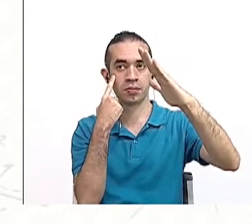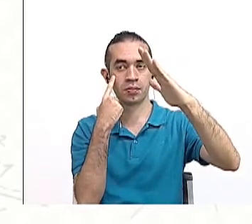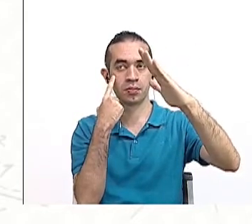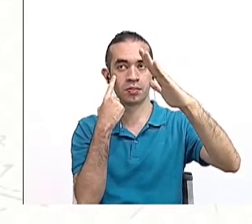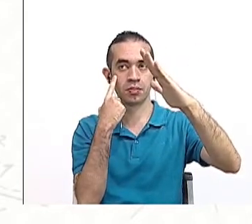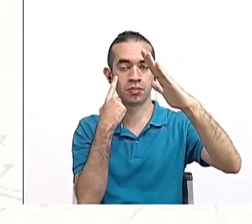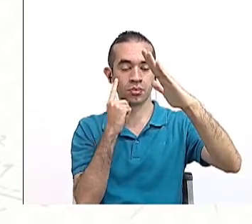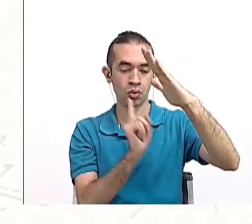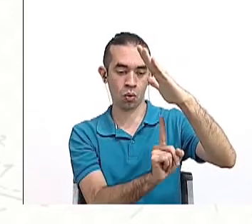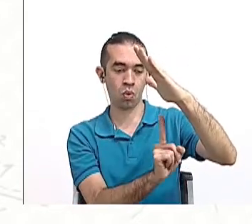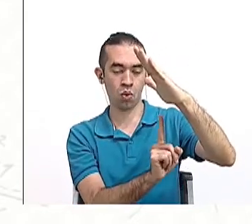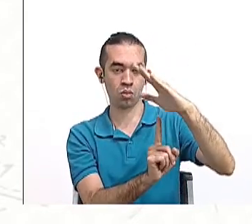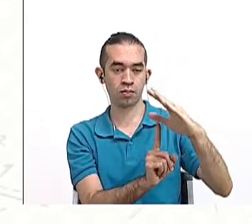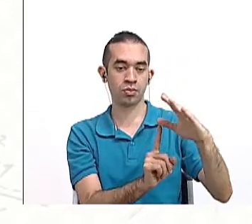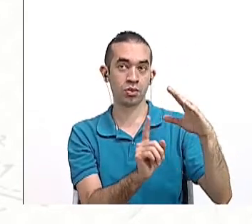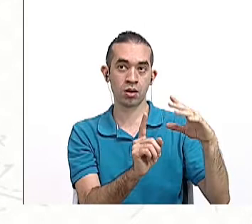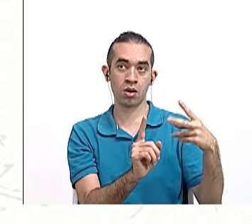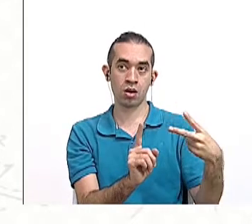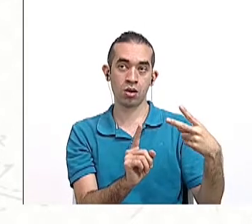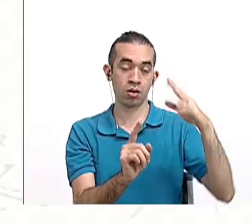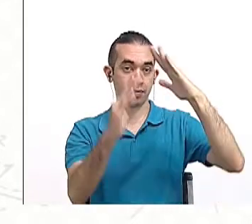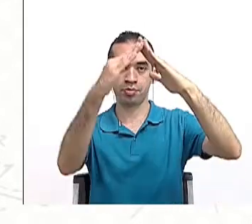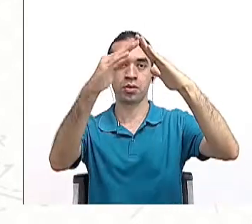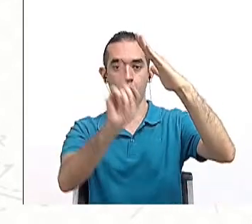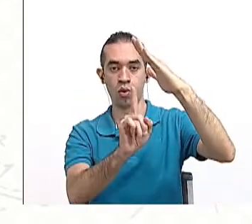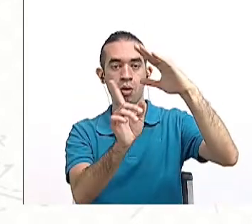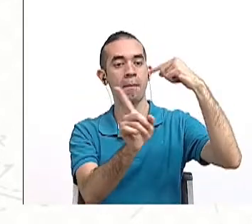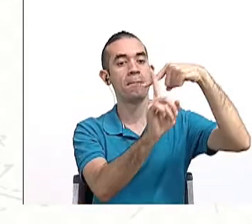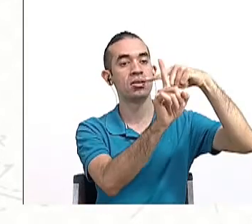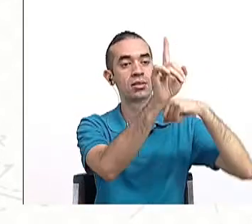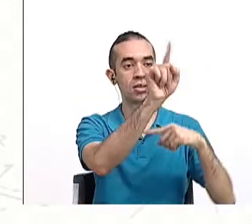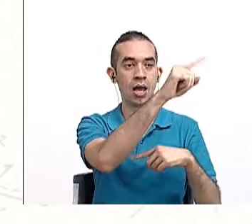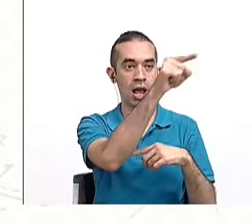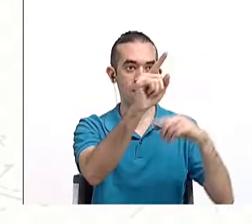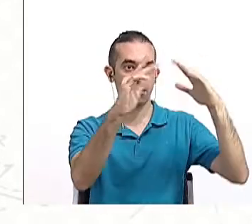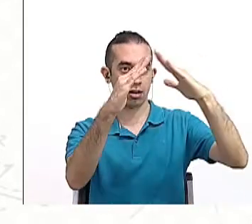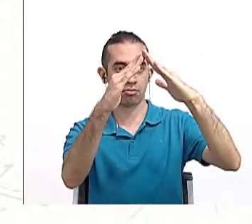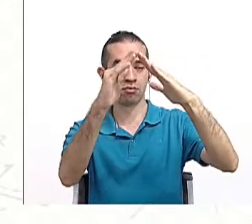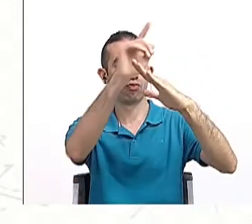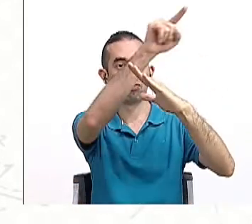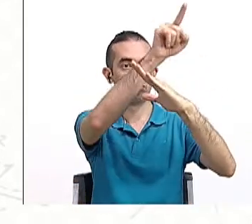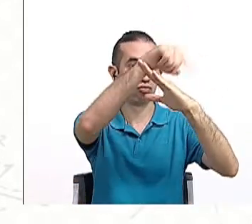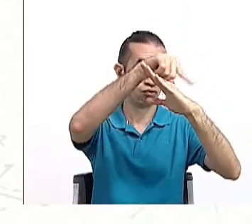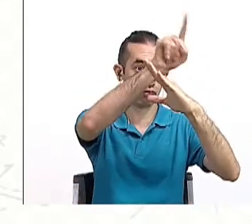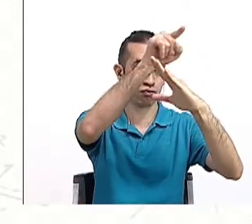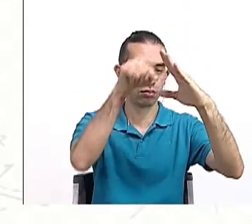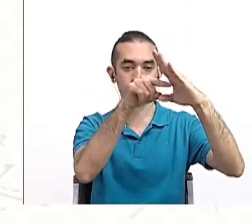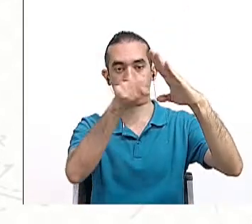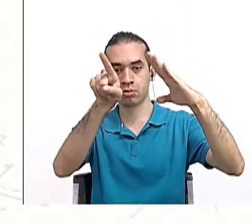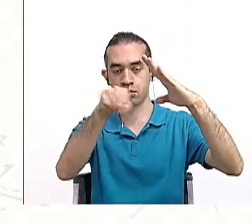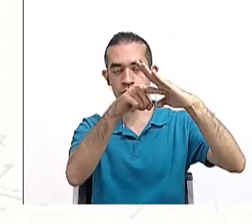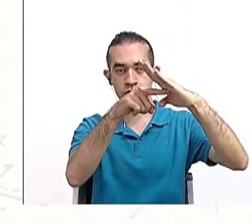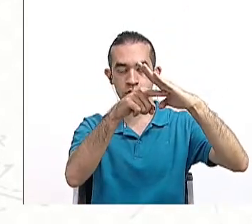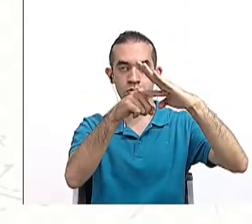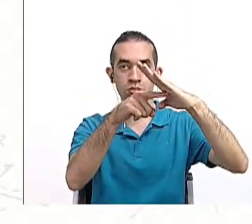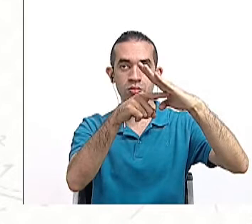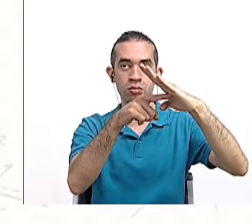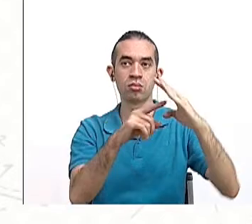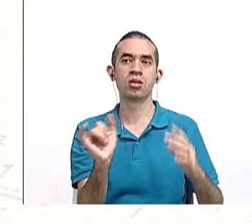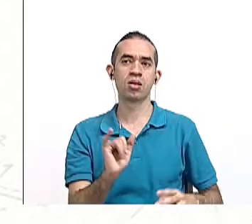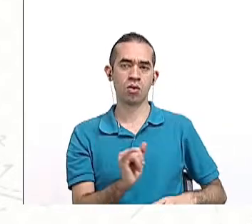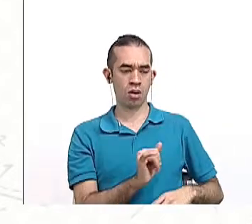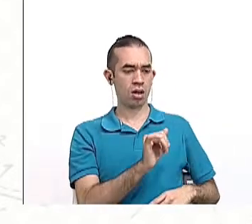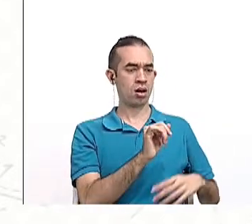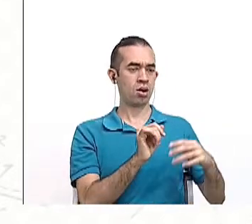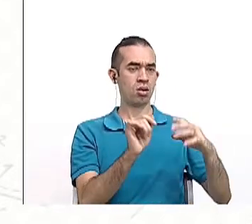ángulo 1 más alfa es lo mismo que la medida del ángulo 1 más lamela angulo 2 manuel